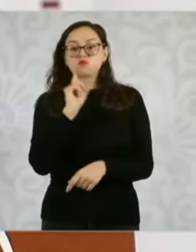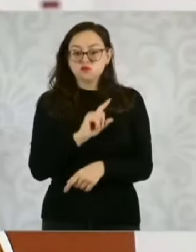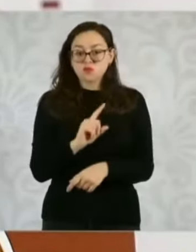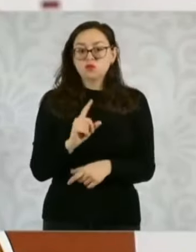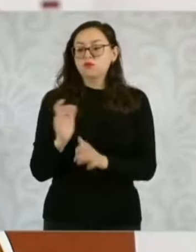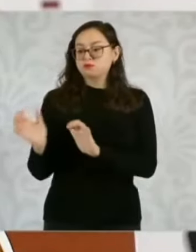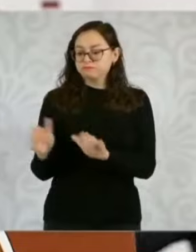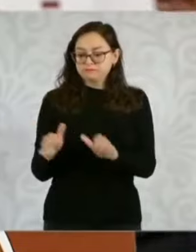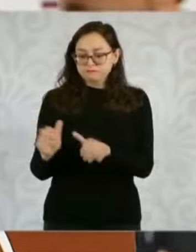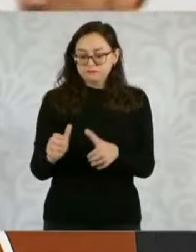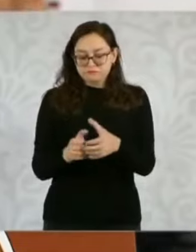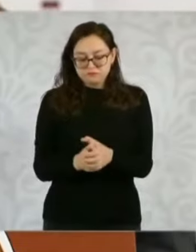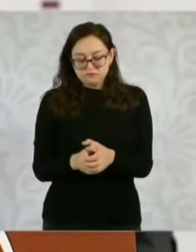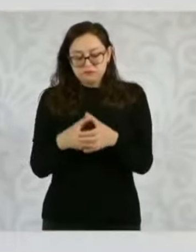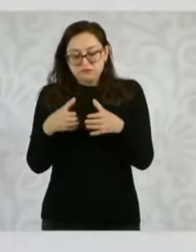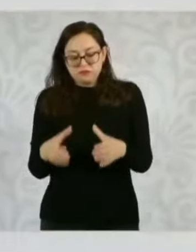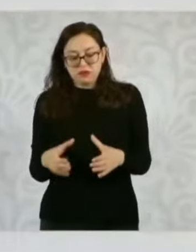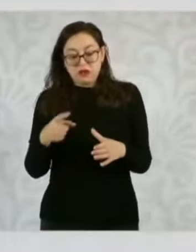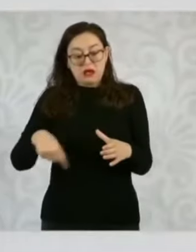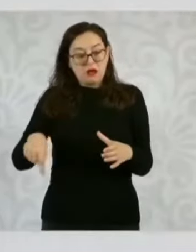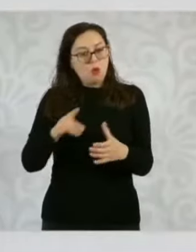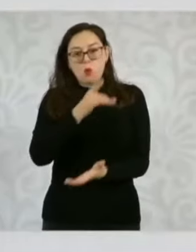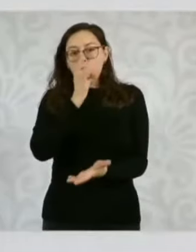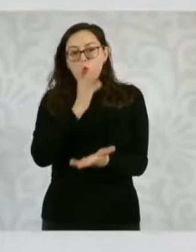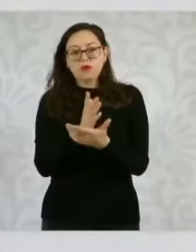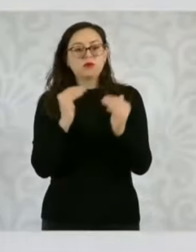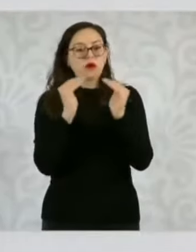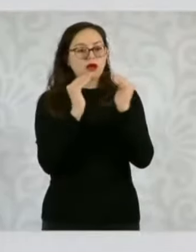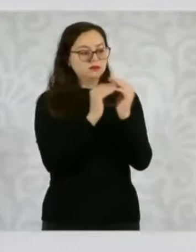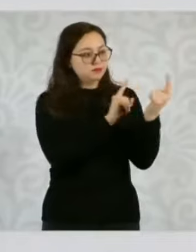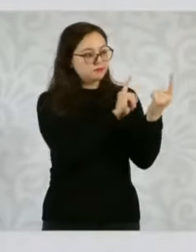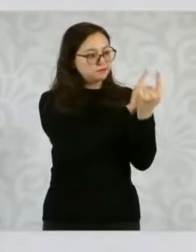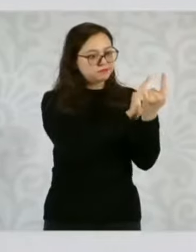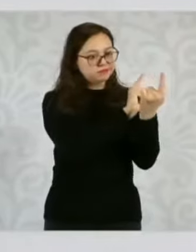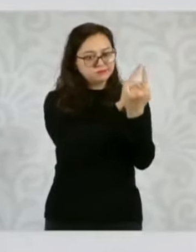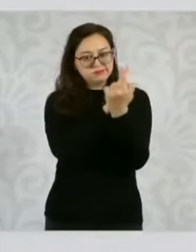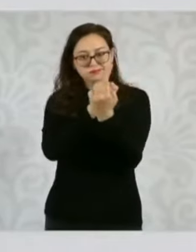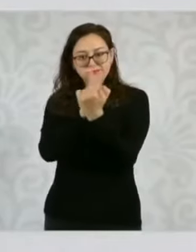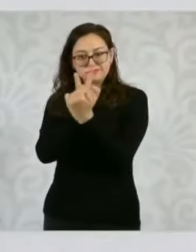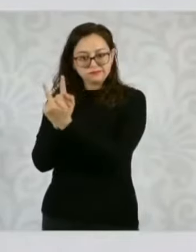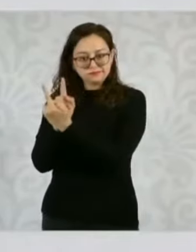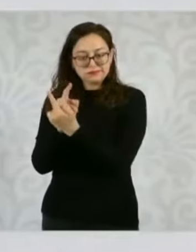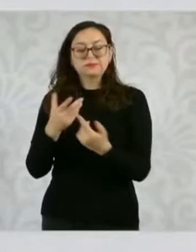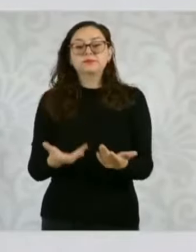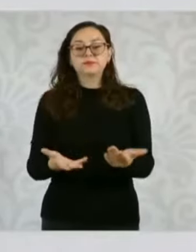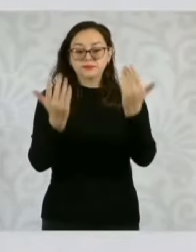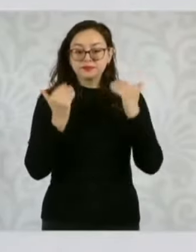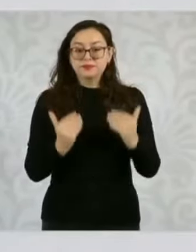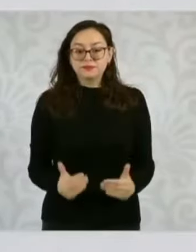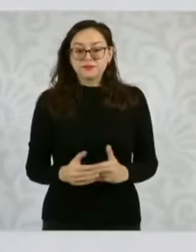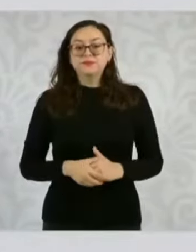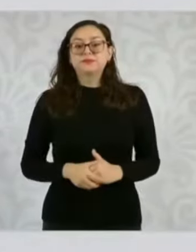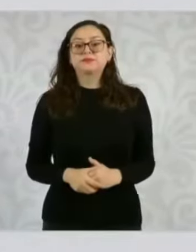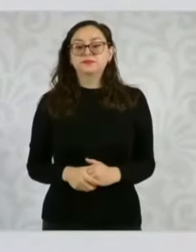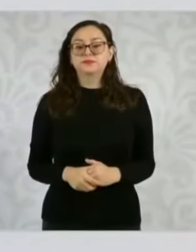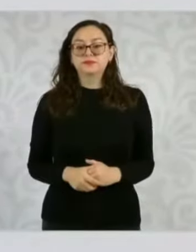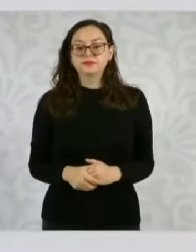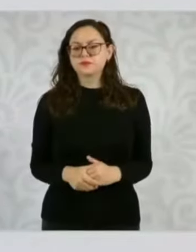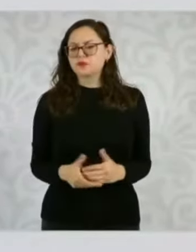realidad este derecho casa por casa, de manera periódica. Adelante. La estrategia